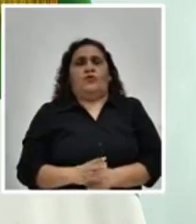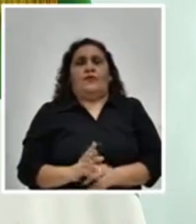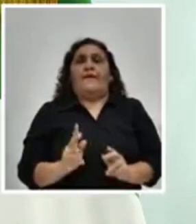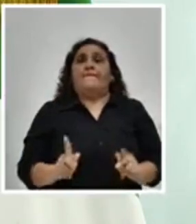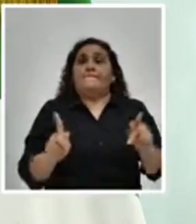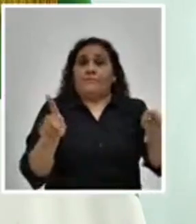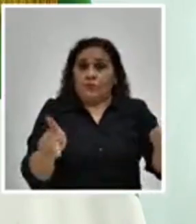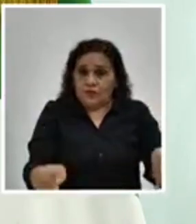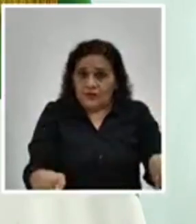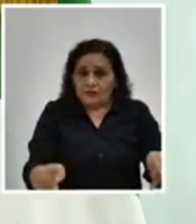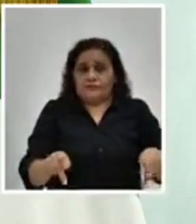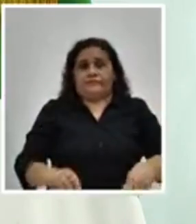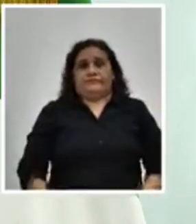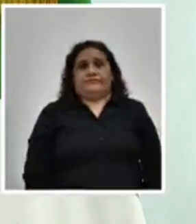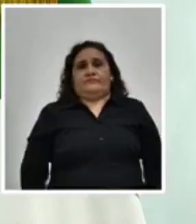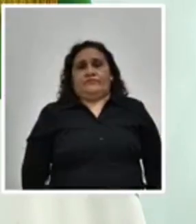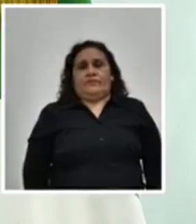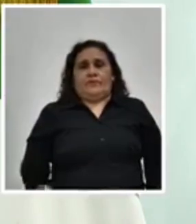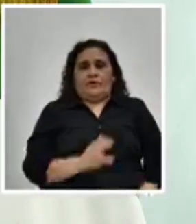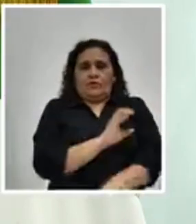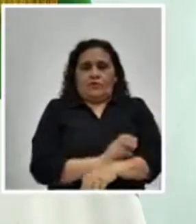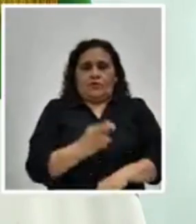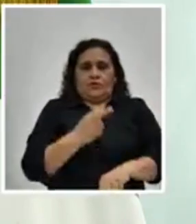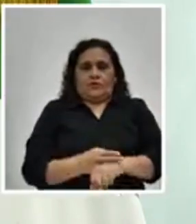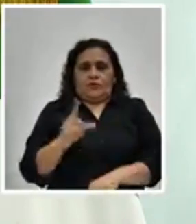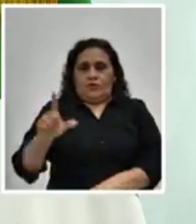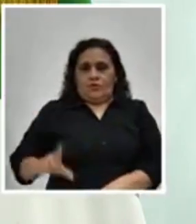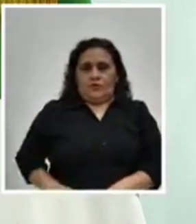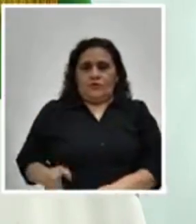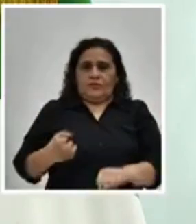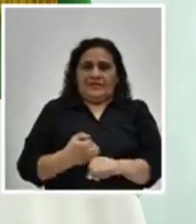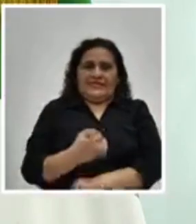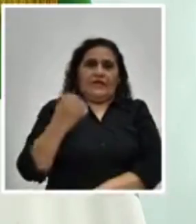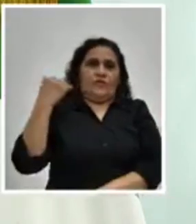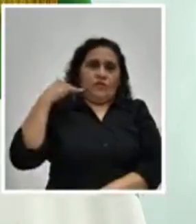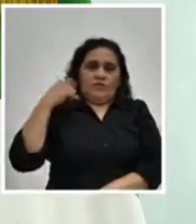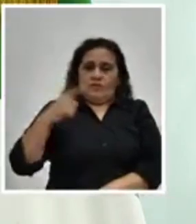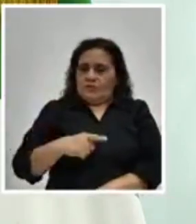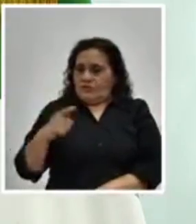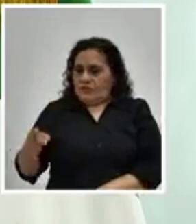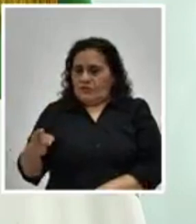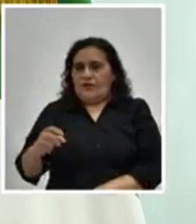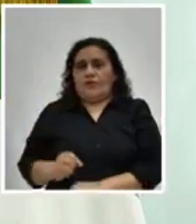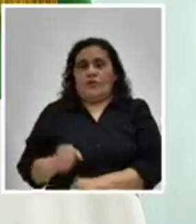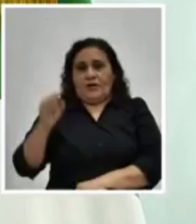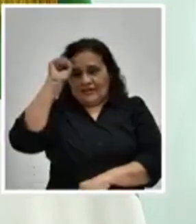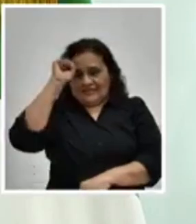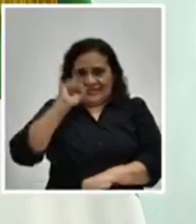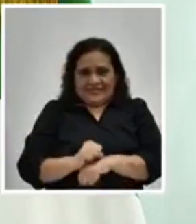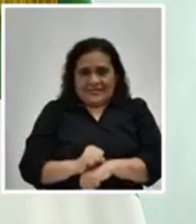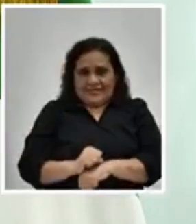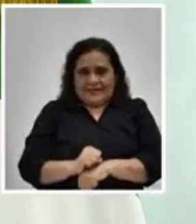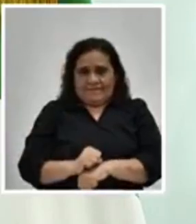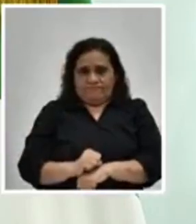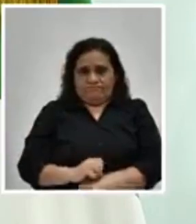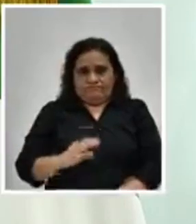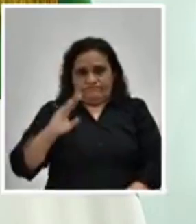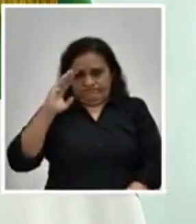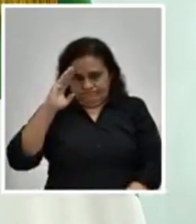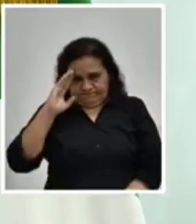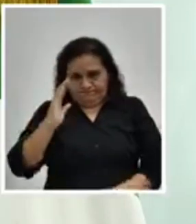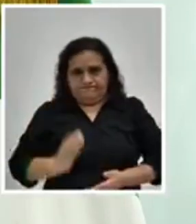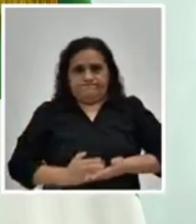Progreso. En coordinación con el Gobierno del Estado de Yucatán y con la Secretaría de Marina,